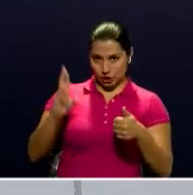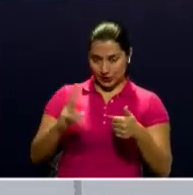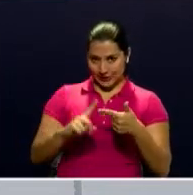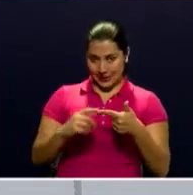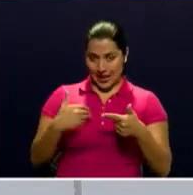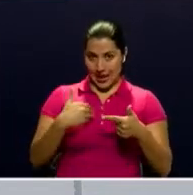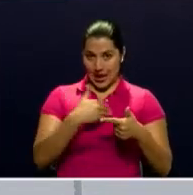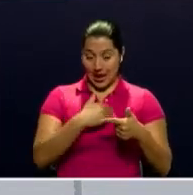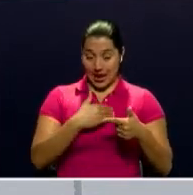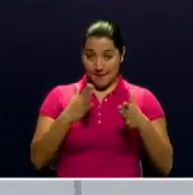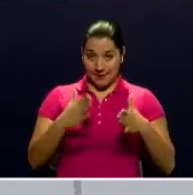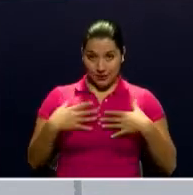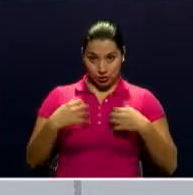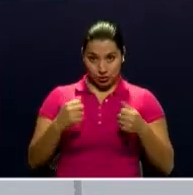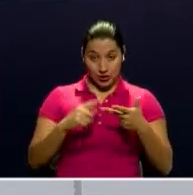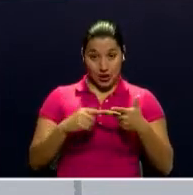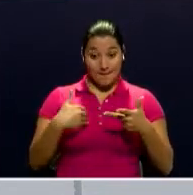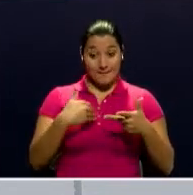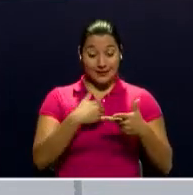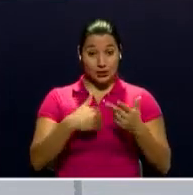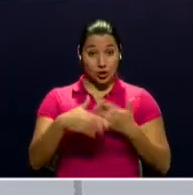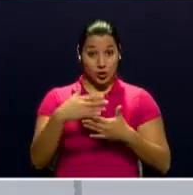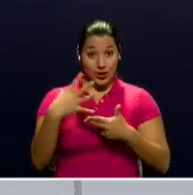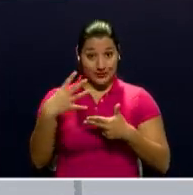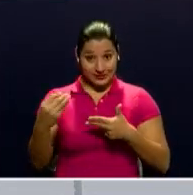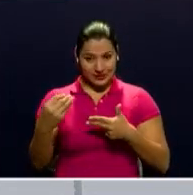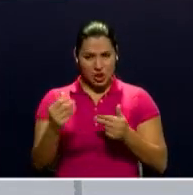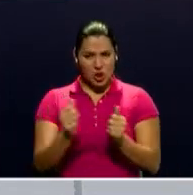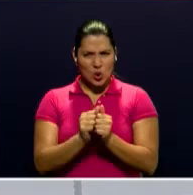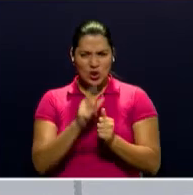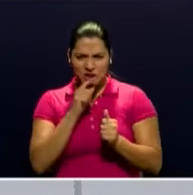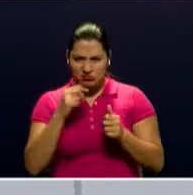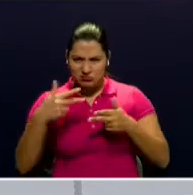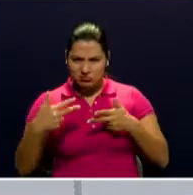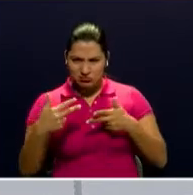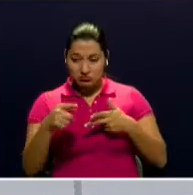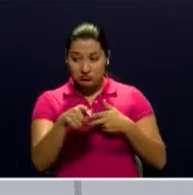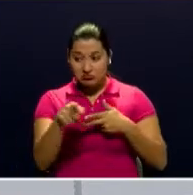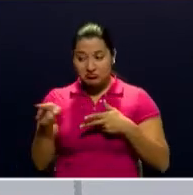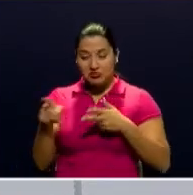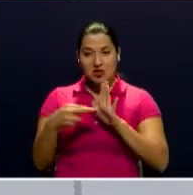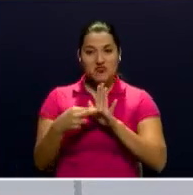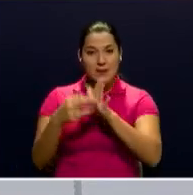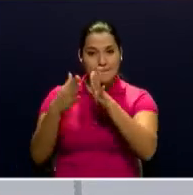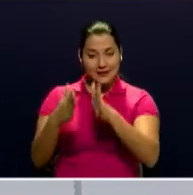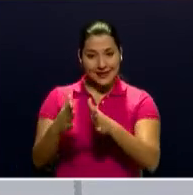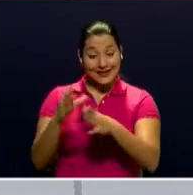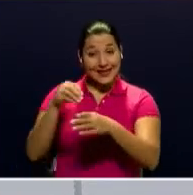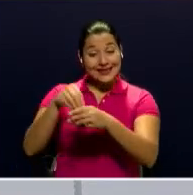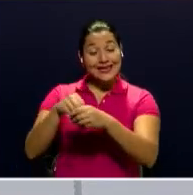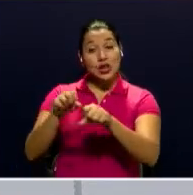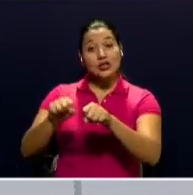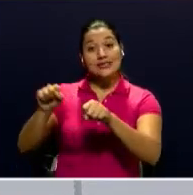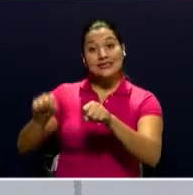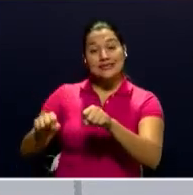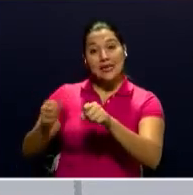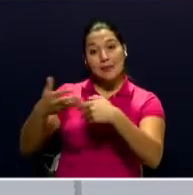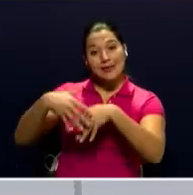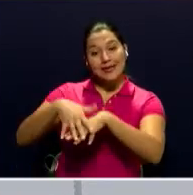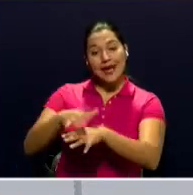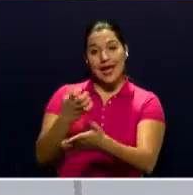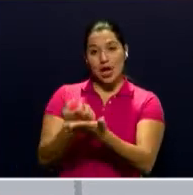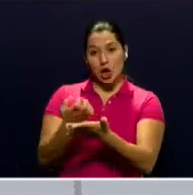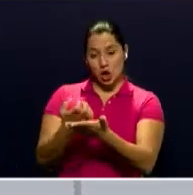ministro de Salud y el ministro de Relaciones Exteriores con todos los miembros representantes del Sistema de Integración